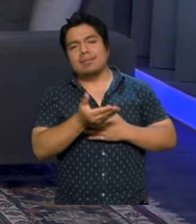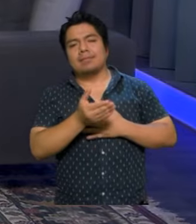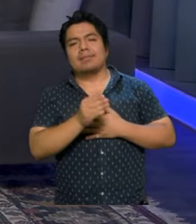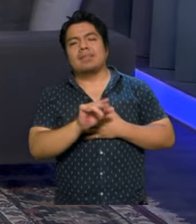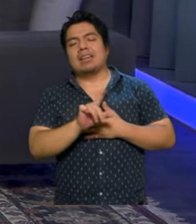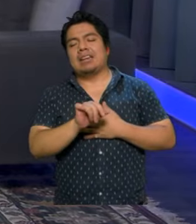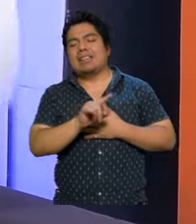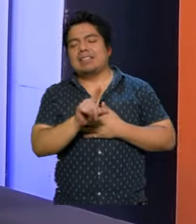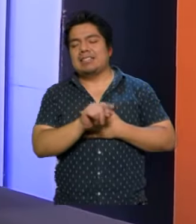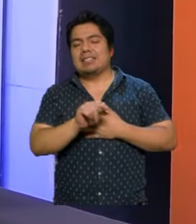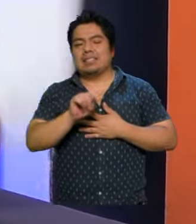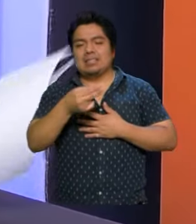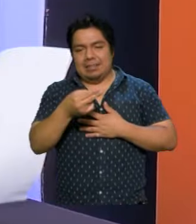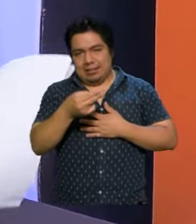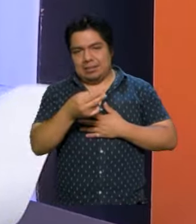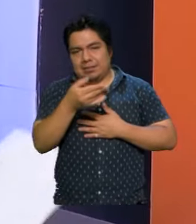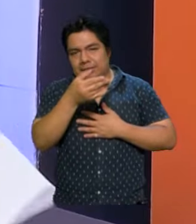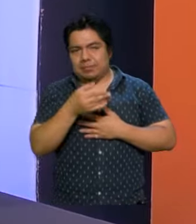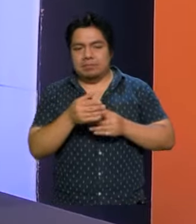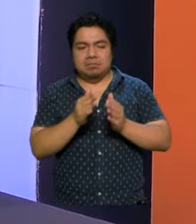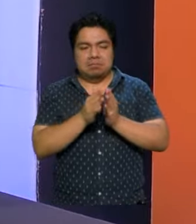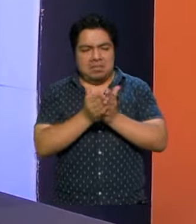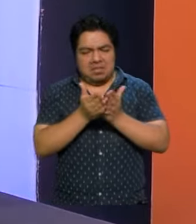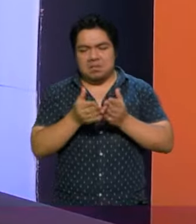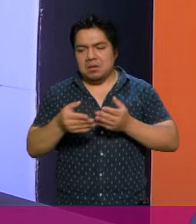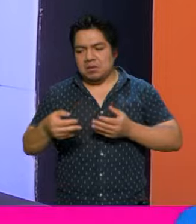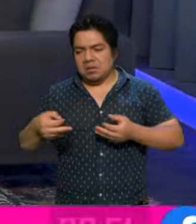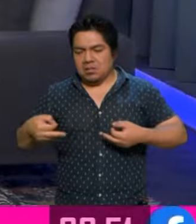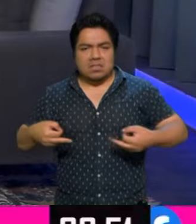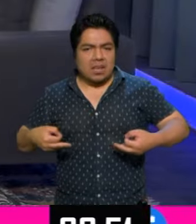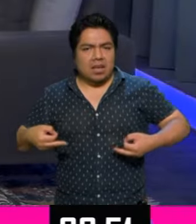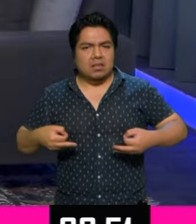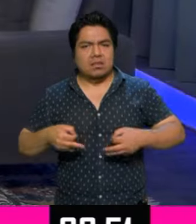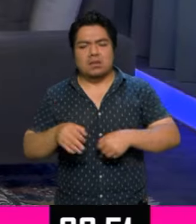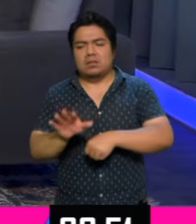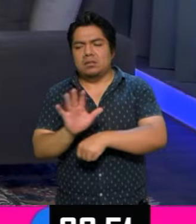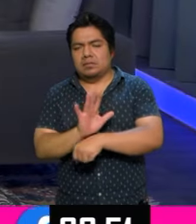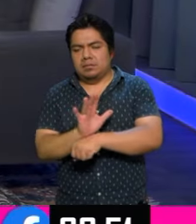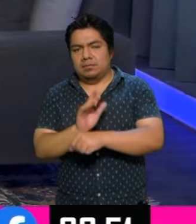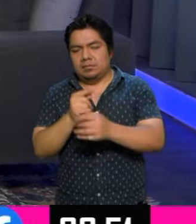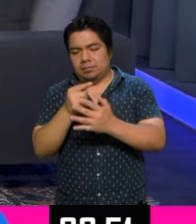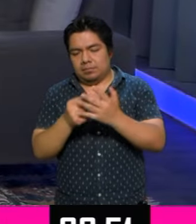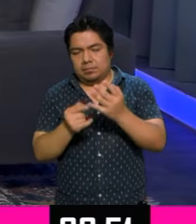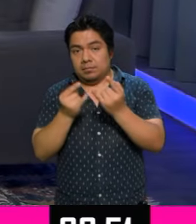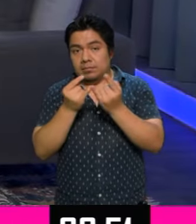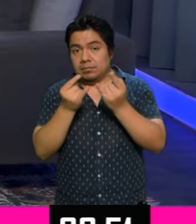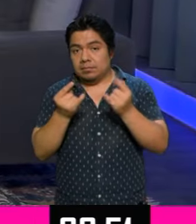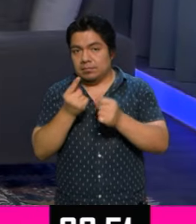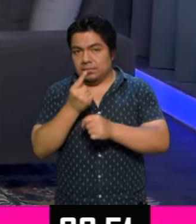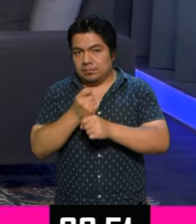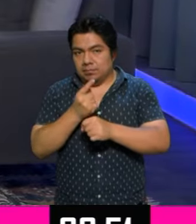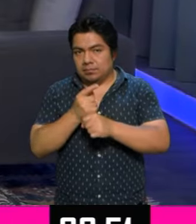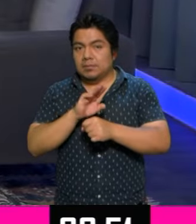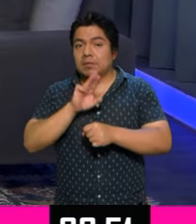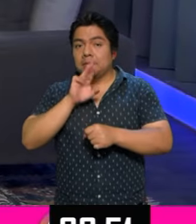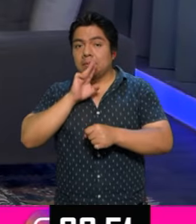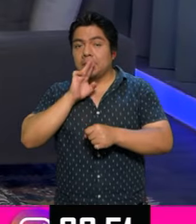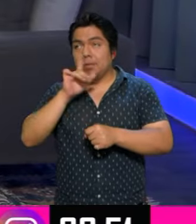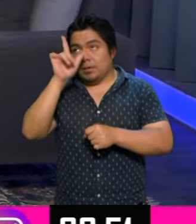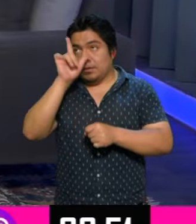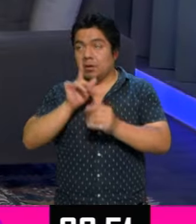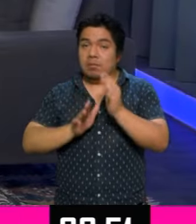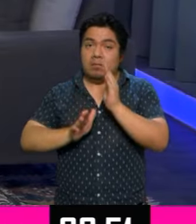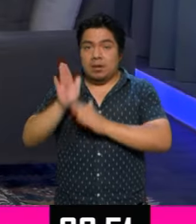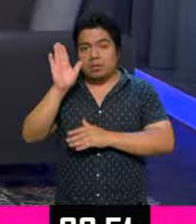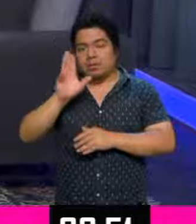La plaza, libro, teatro y cine. Lo que sea, vamos, venga. Propuestas. Yo les traigo un documental muy bueno. La primera es Mamá se fue a la luna, está en Foro Lucerna